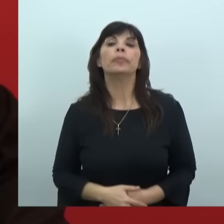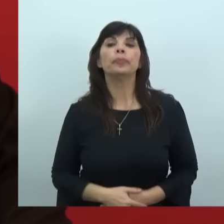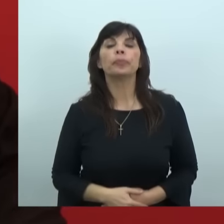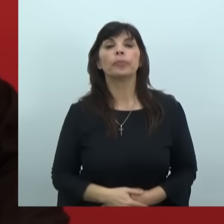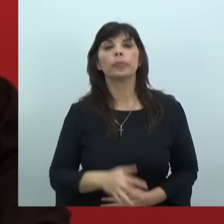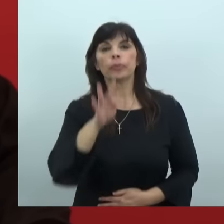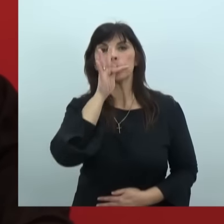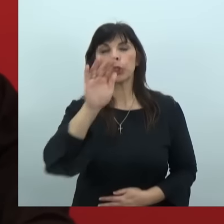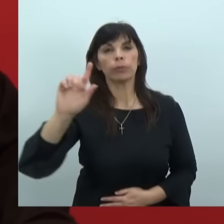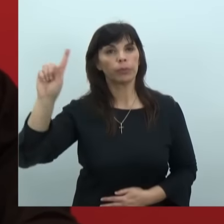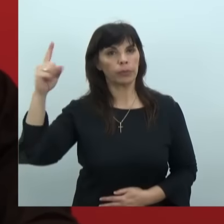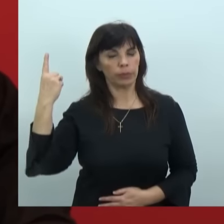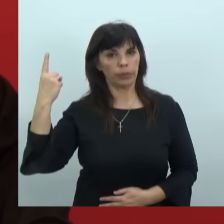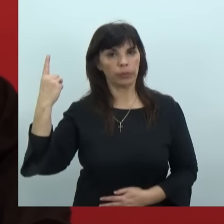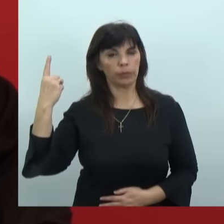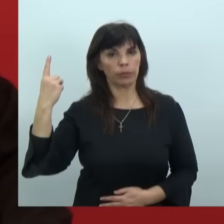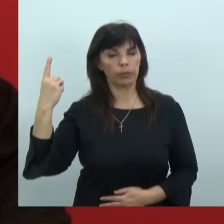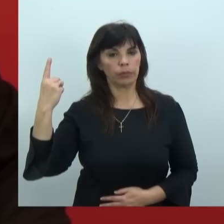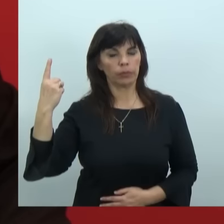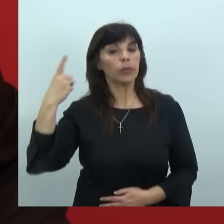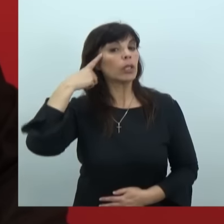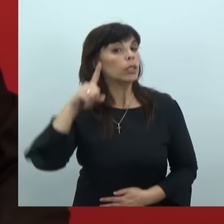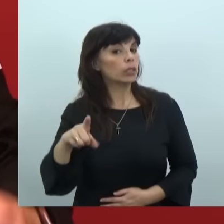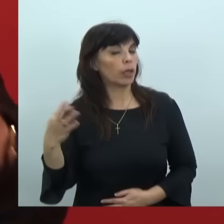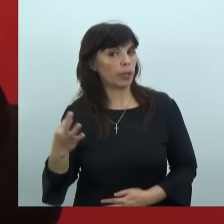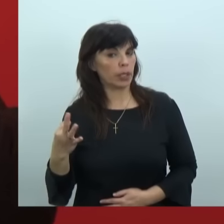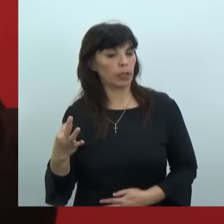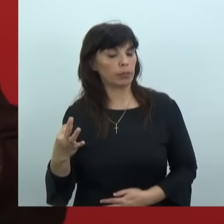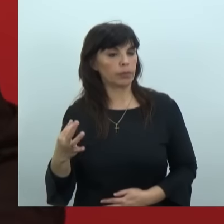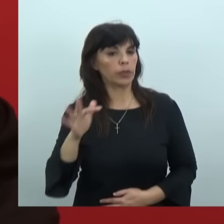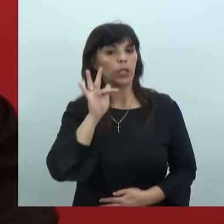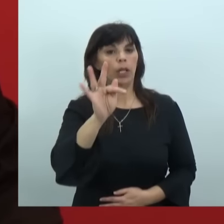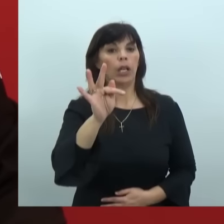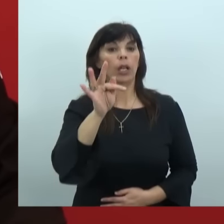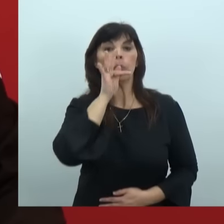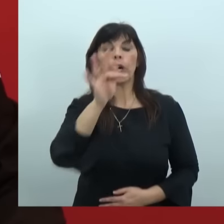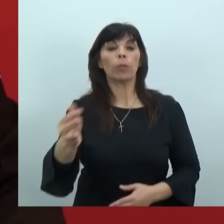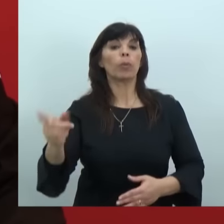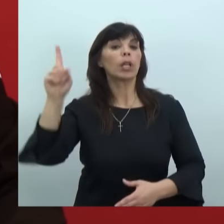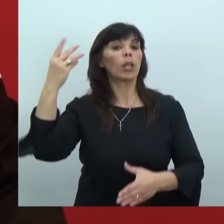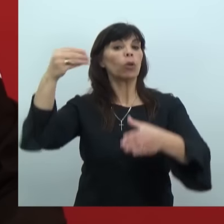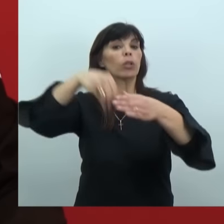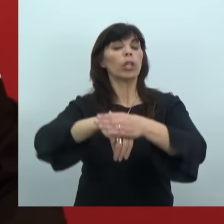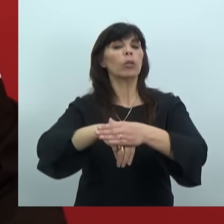La promesa de Dios, tienes que saber, contienen los tiempos de Dios.